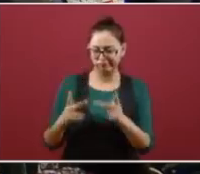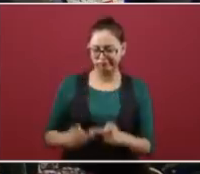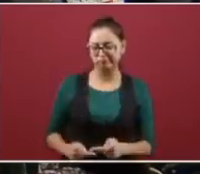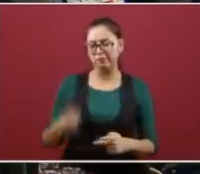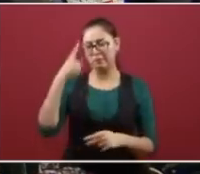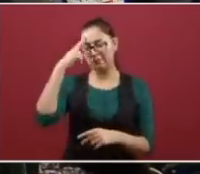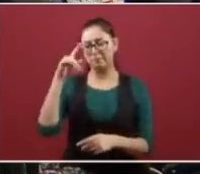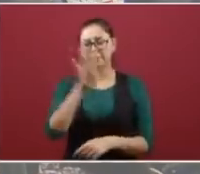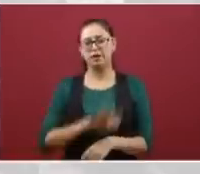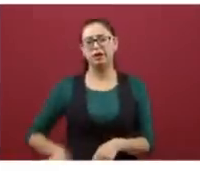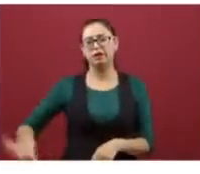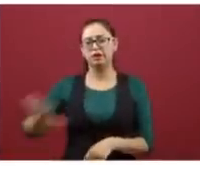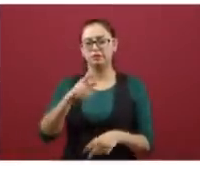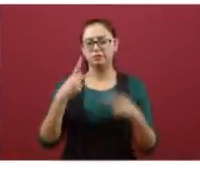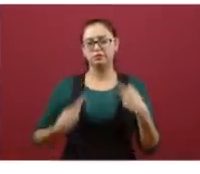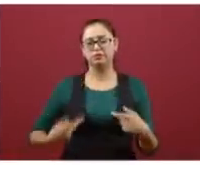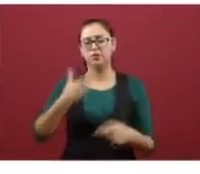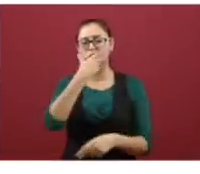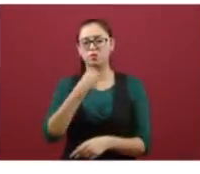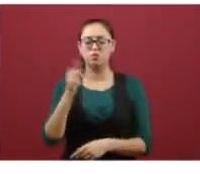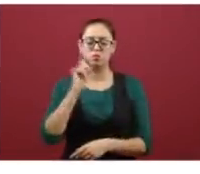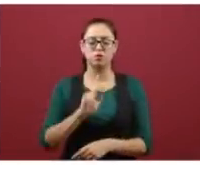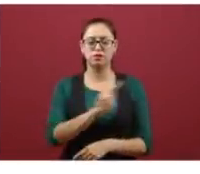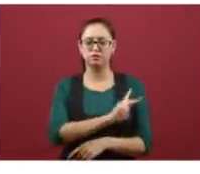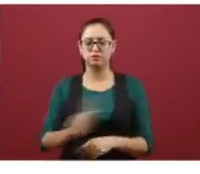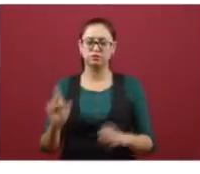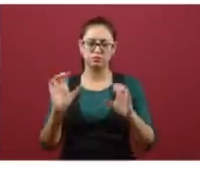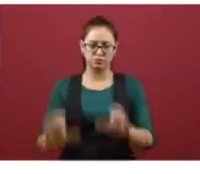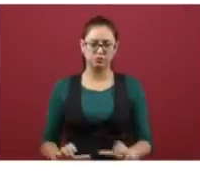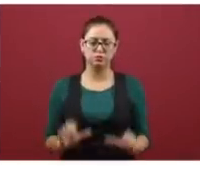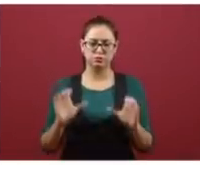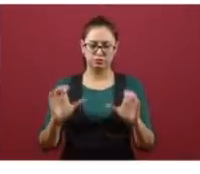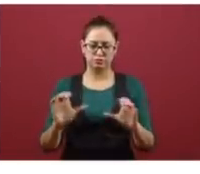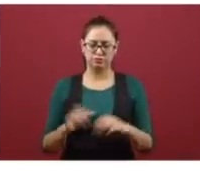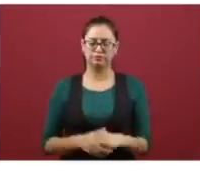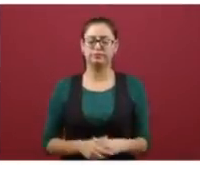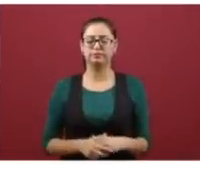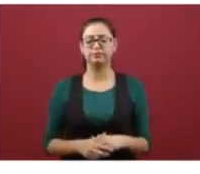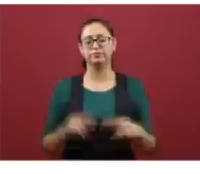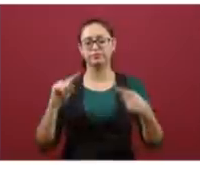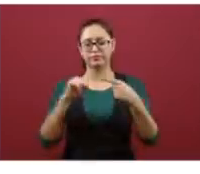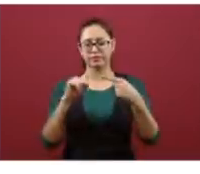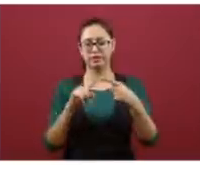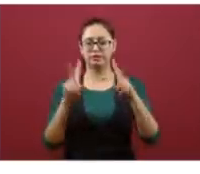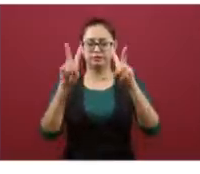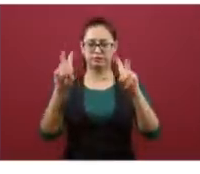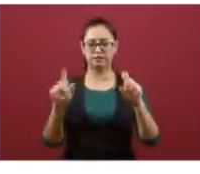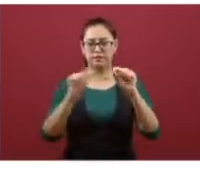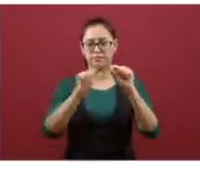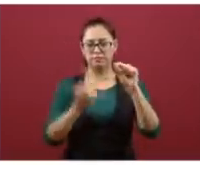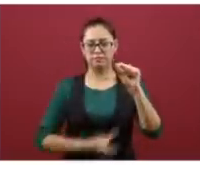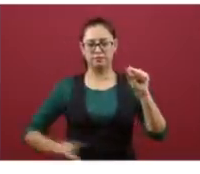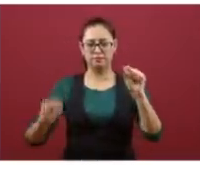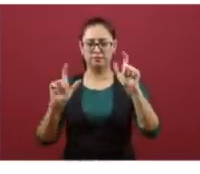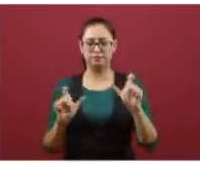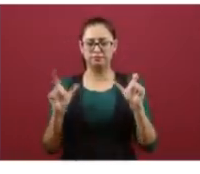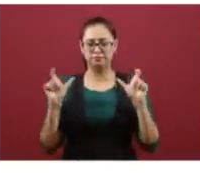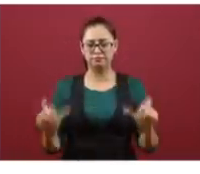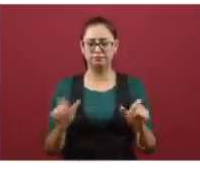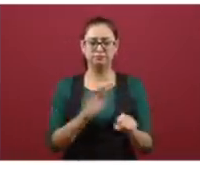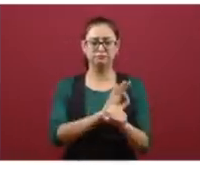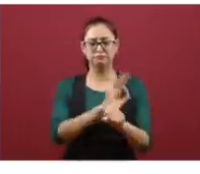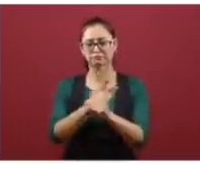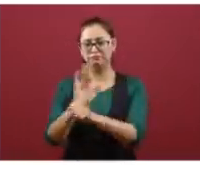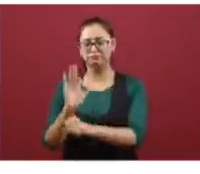todas y todos los ciudadanos en materia de guardia nacional la reforma constitucional modificó